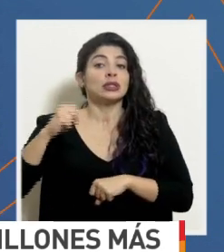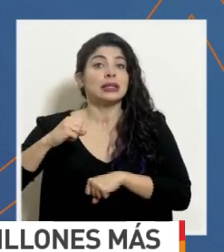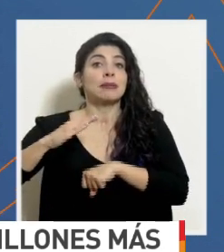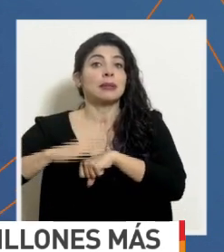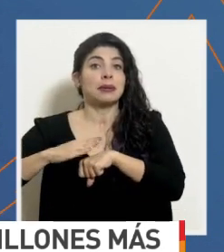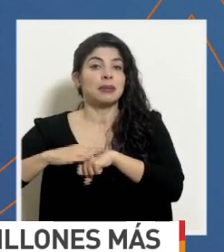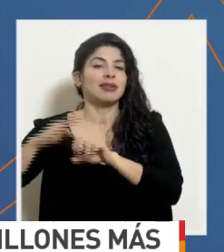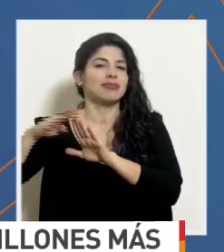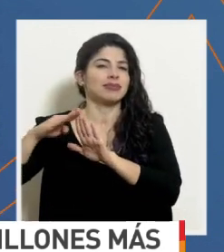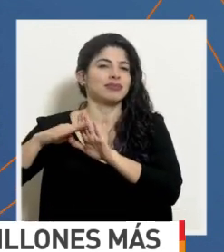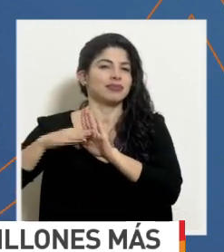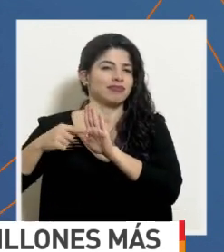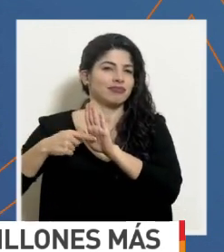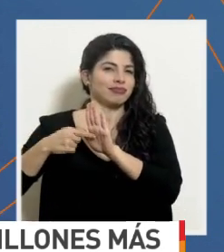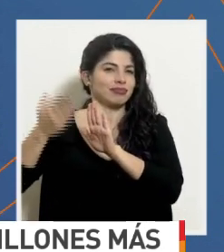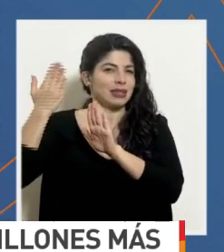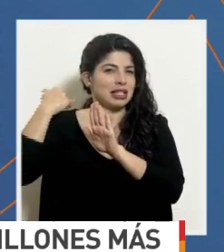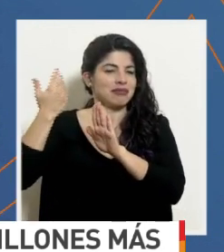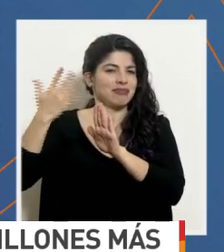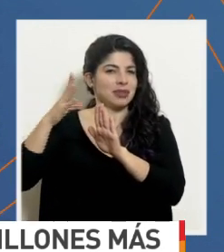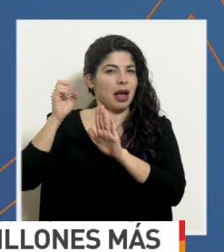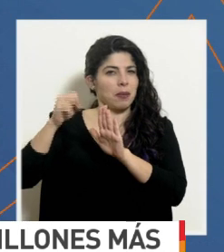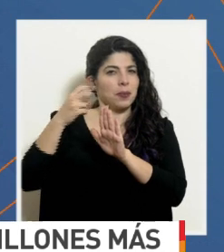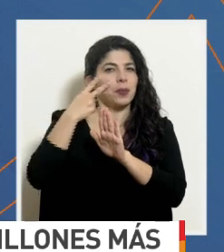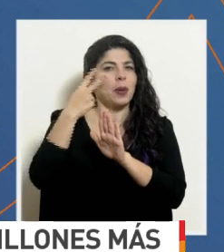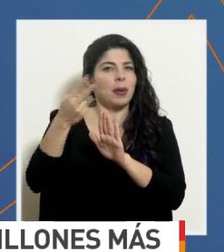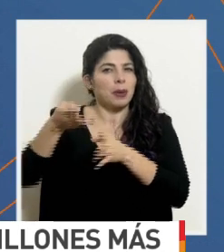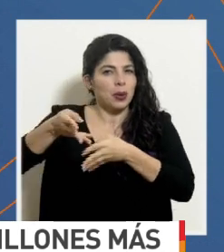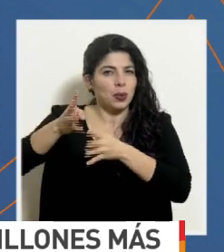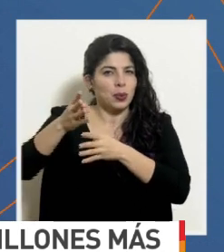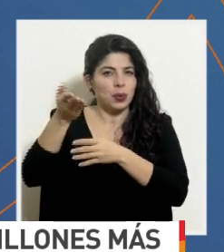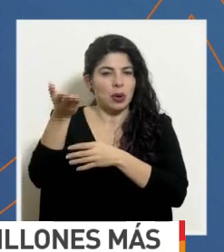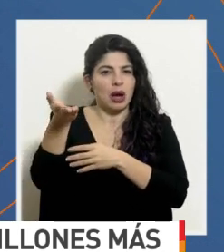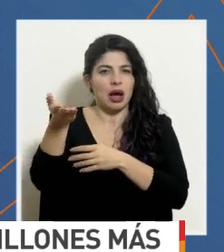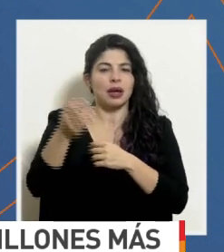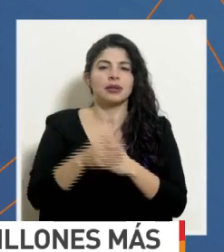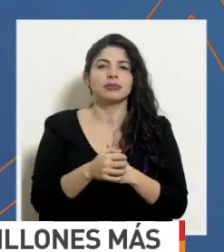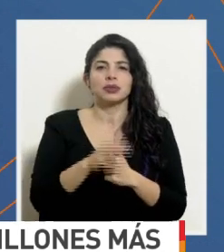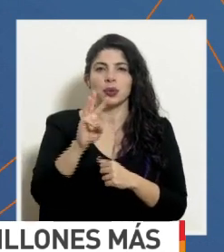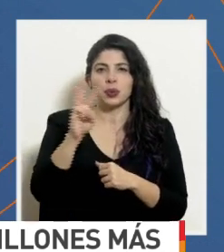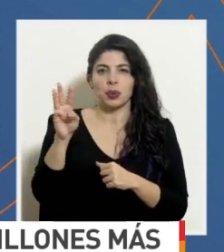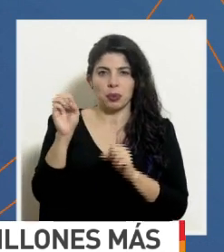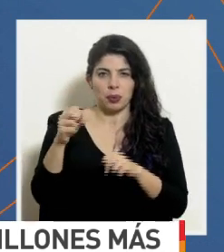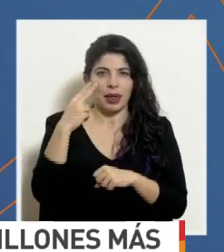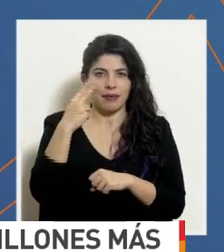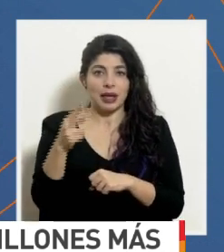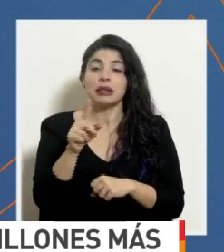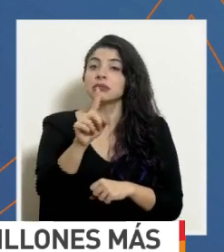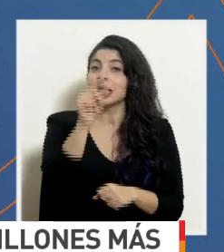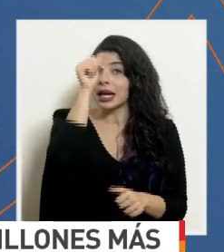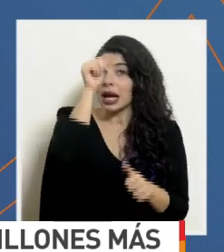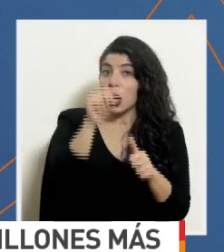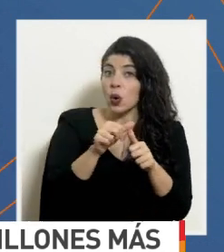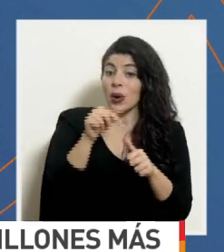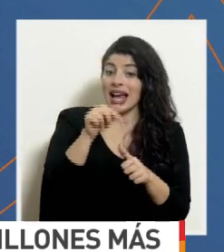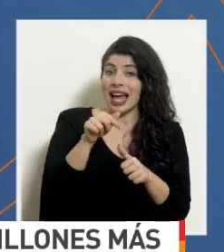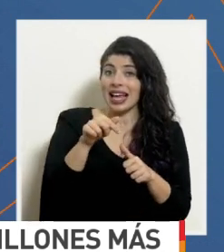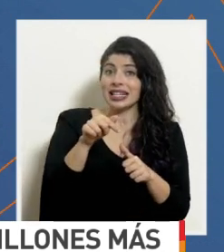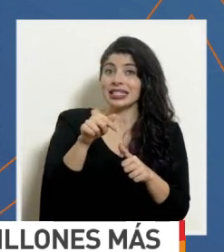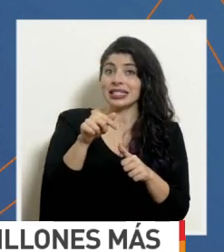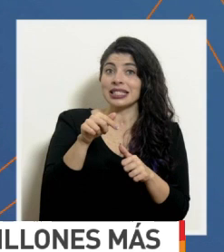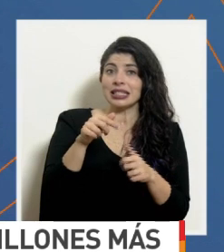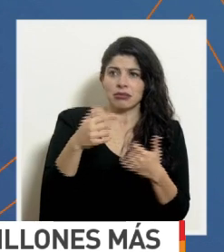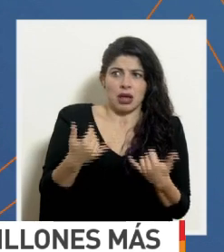la lista de excepciones que también se mantiene disponible en la página web. Recordemos que esta medida ya